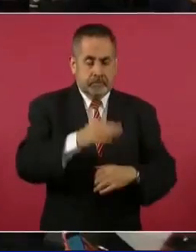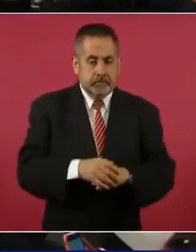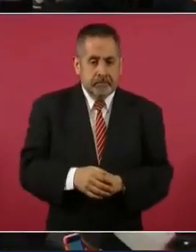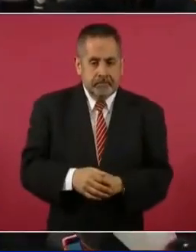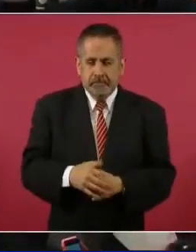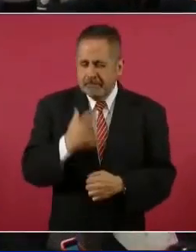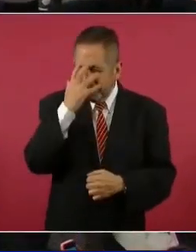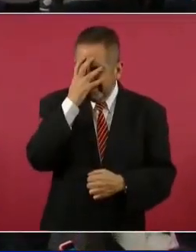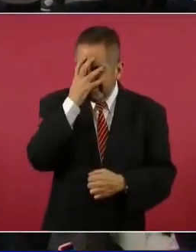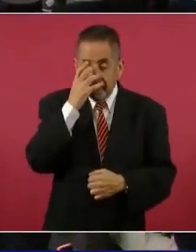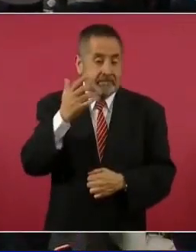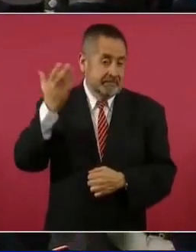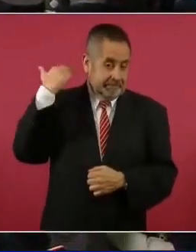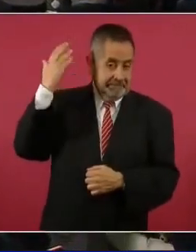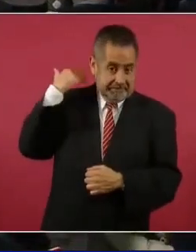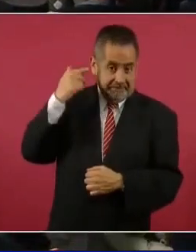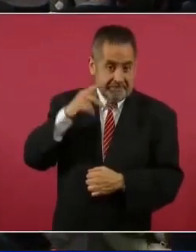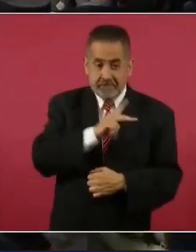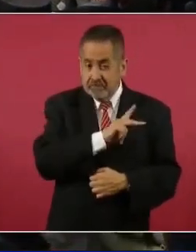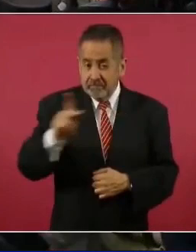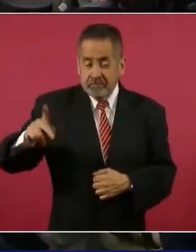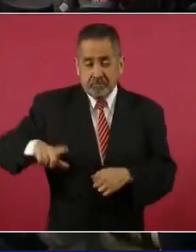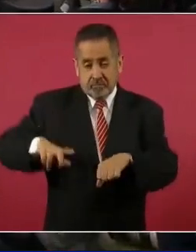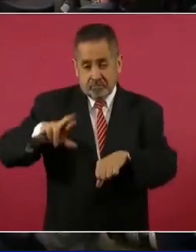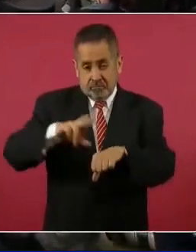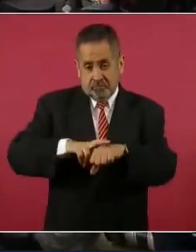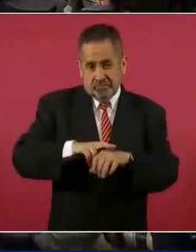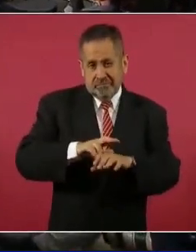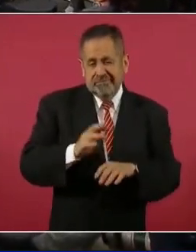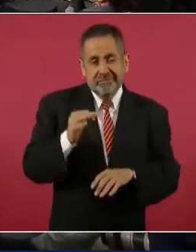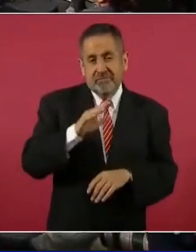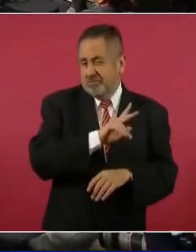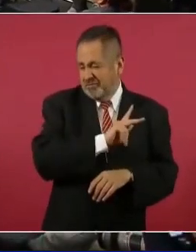Todos los gobernadores, casi todos,